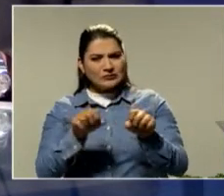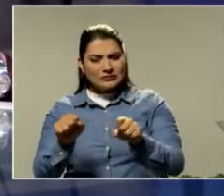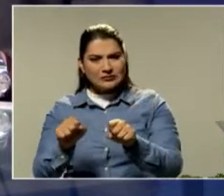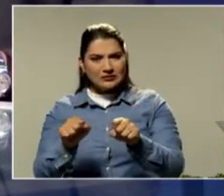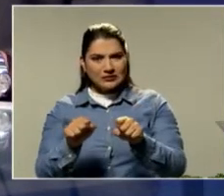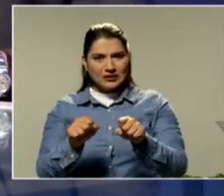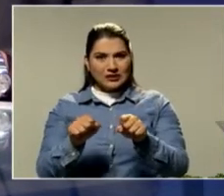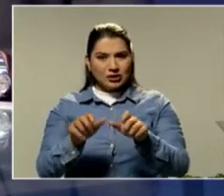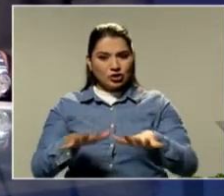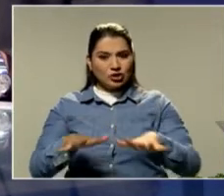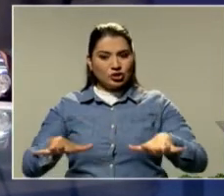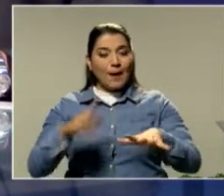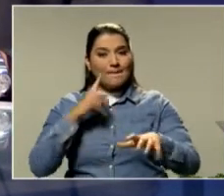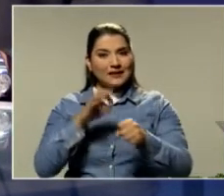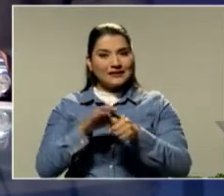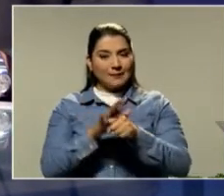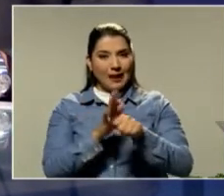silvestres protegidas.